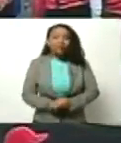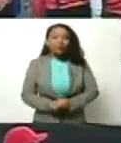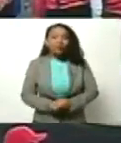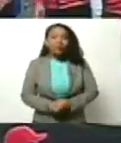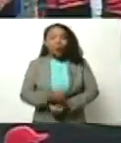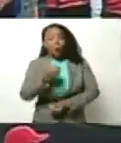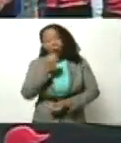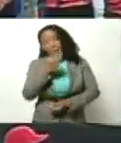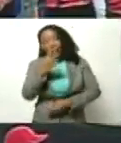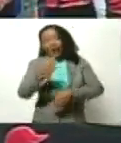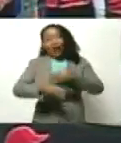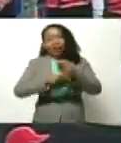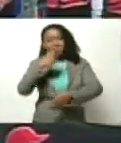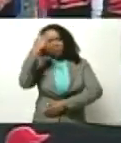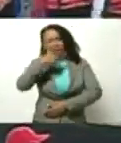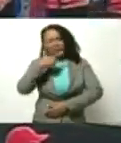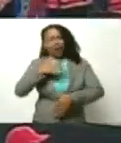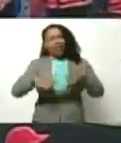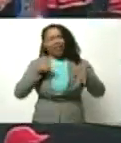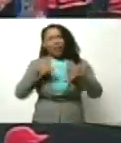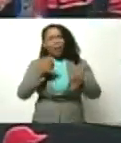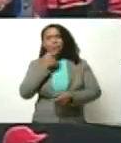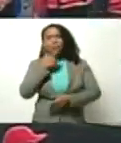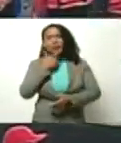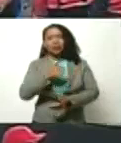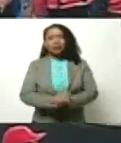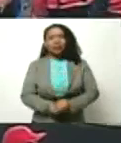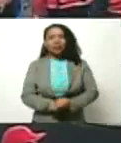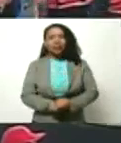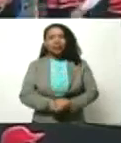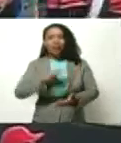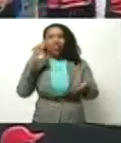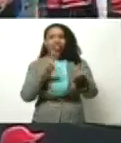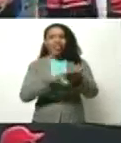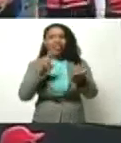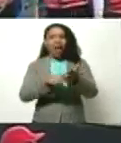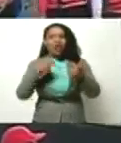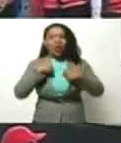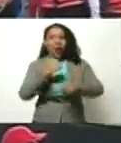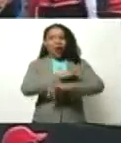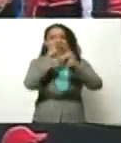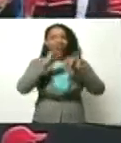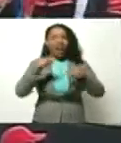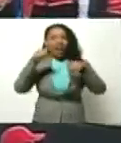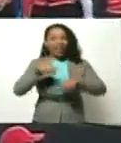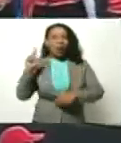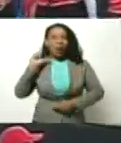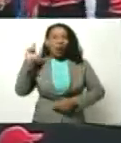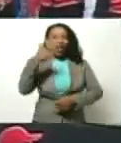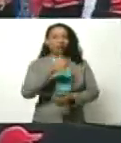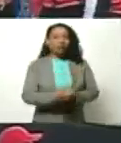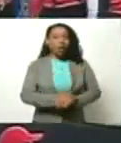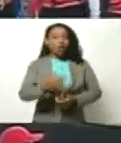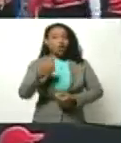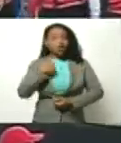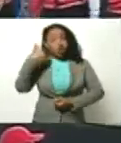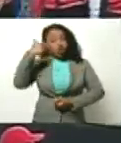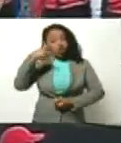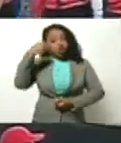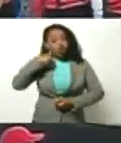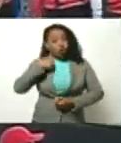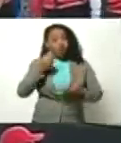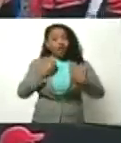Bueno vamos a tomar la seriedad de este acto tan bonito de verdad estoy feliz estoy en guarco mire yo soy de un